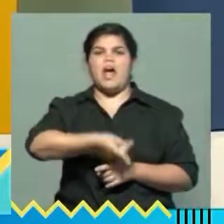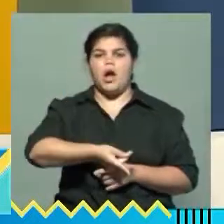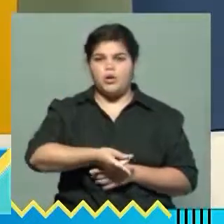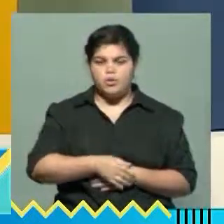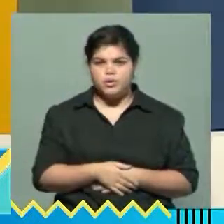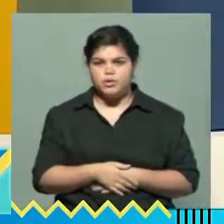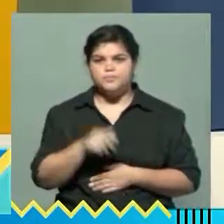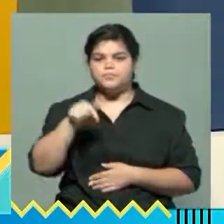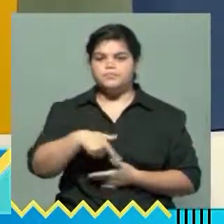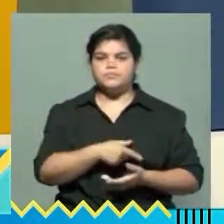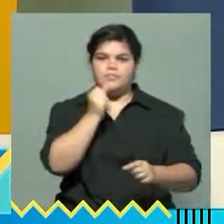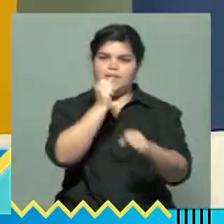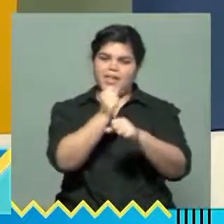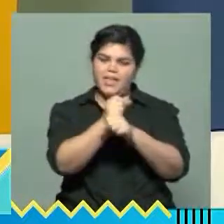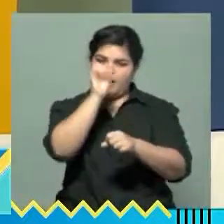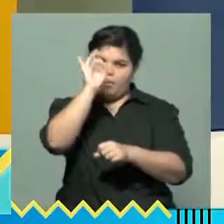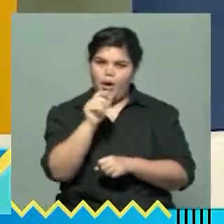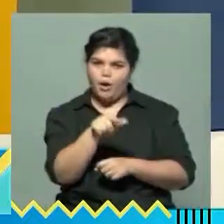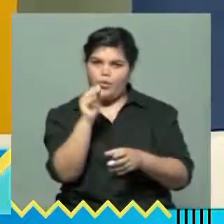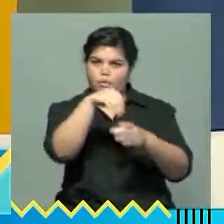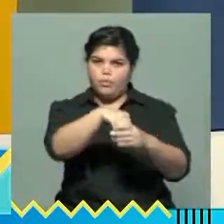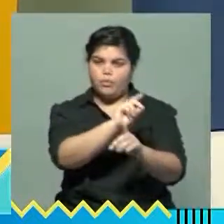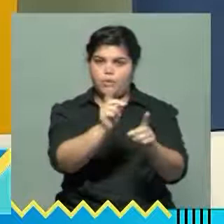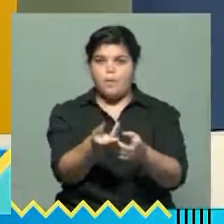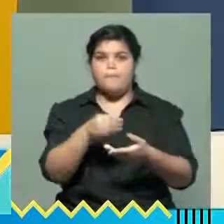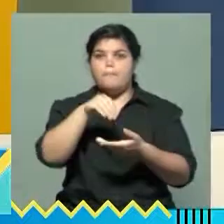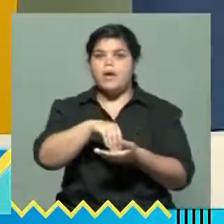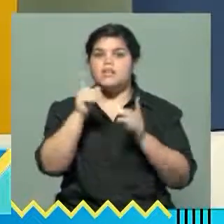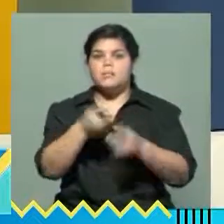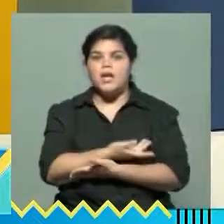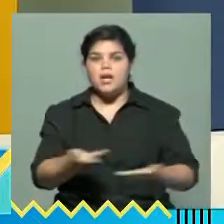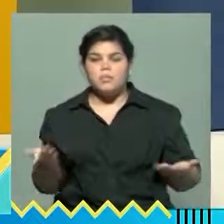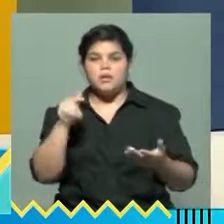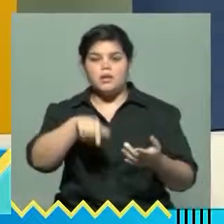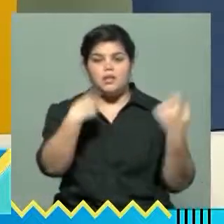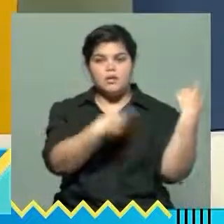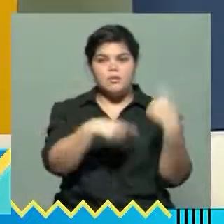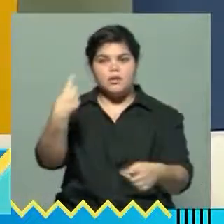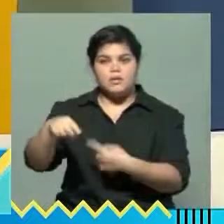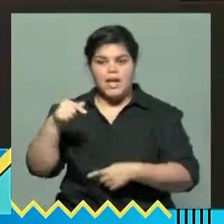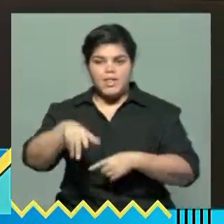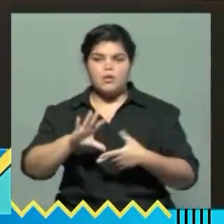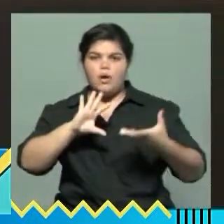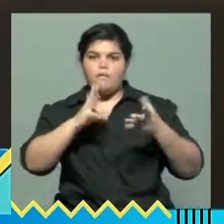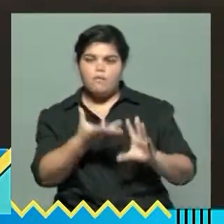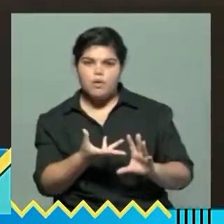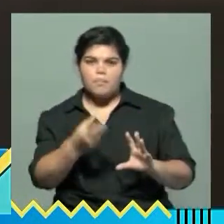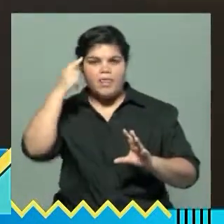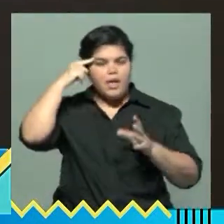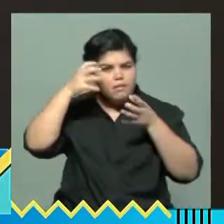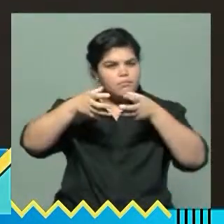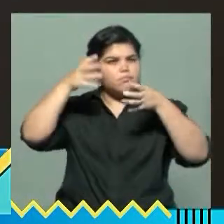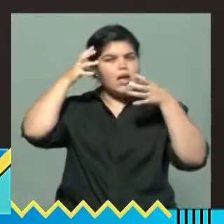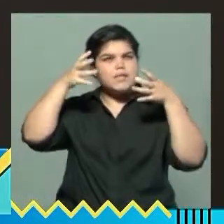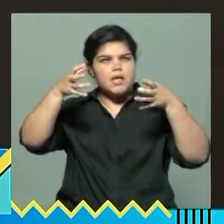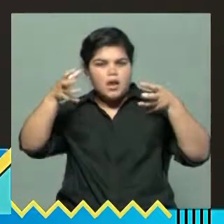sino en un sentido de convocatoria y de integración de diversidad, es esta capacidad de plasticidad cognitiva que les